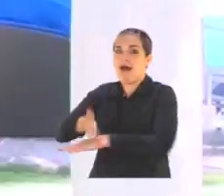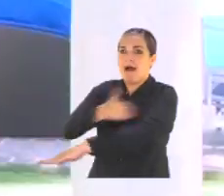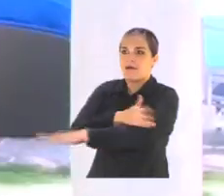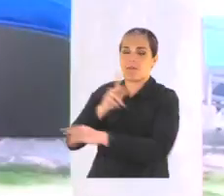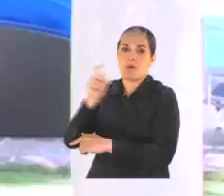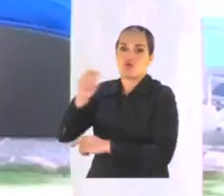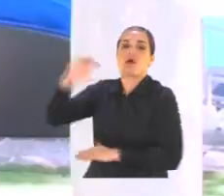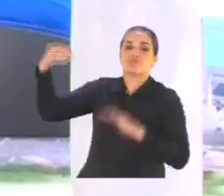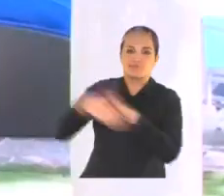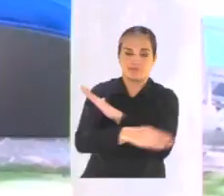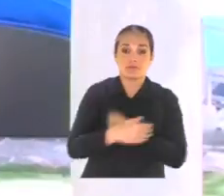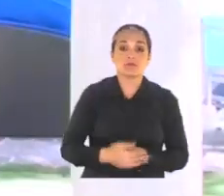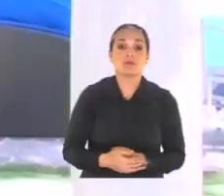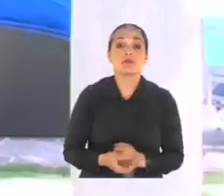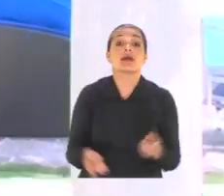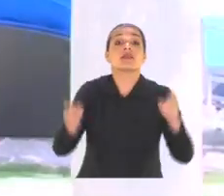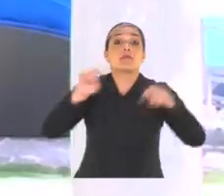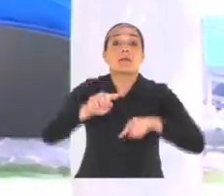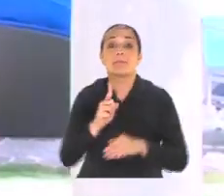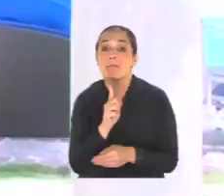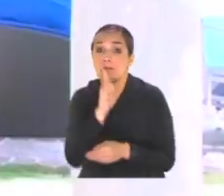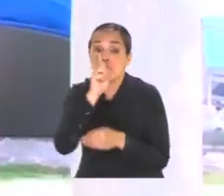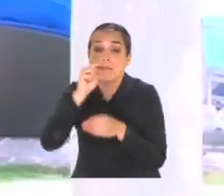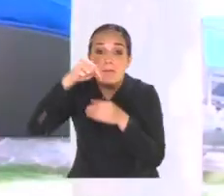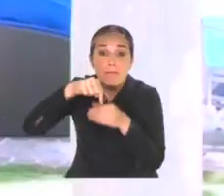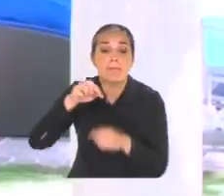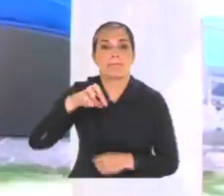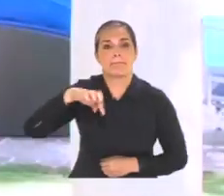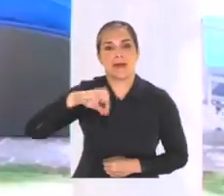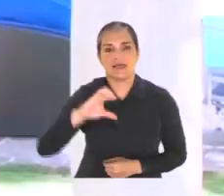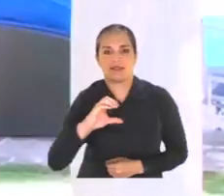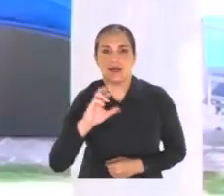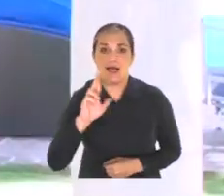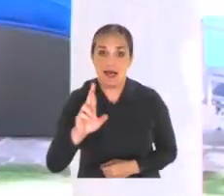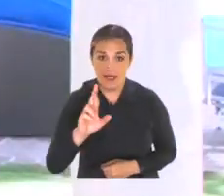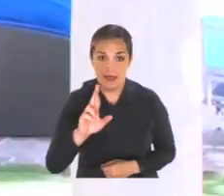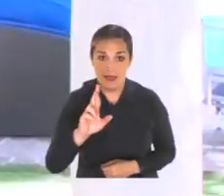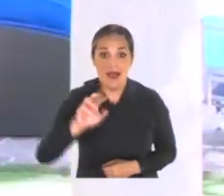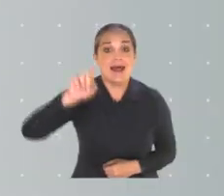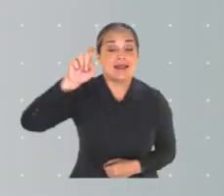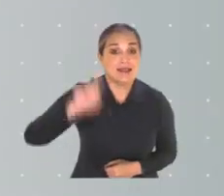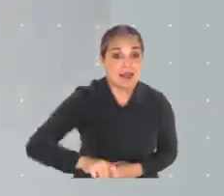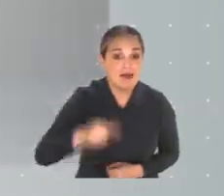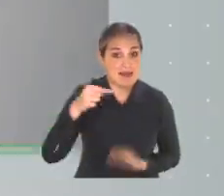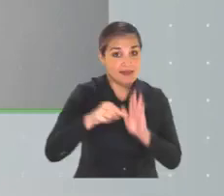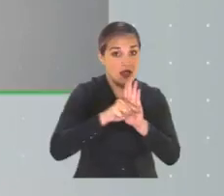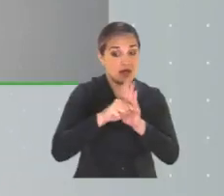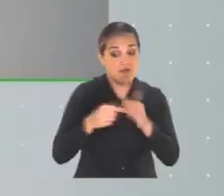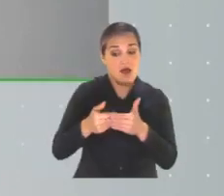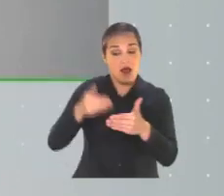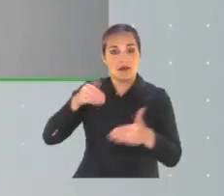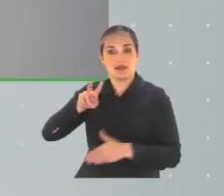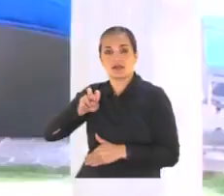Tiene que venir con una prueba PCR negativa con menos de 72 horas.